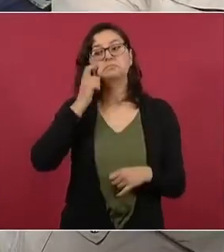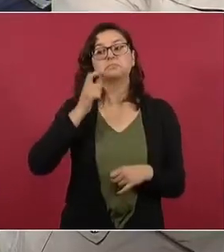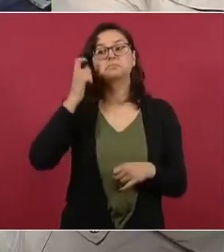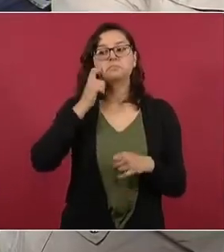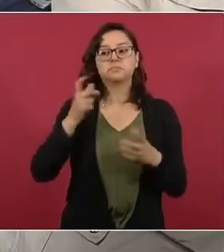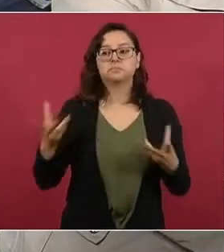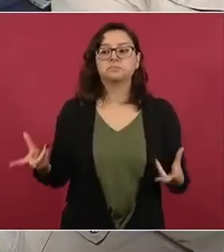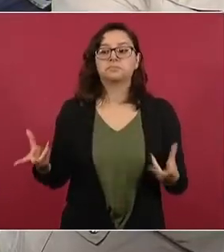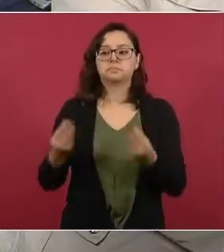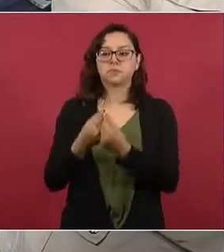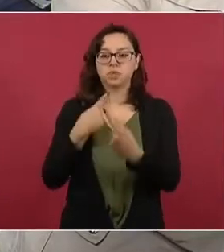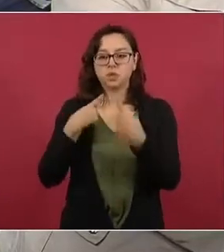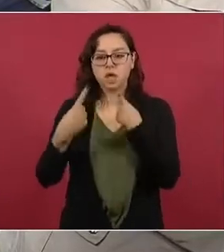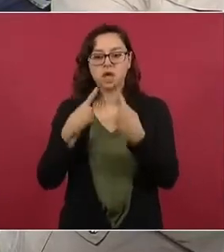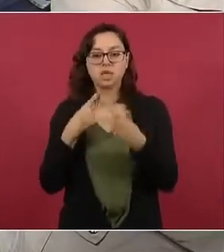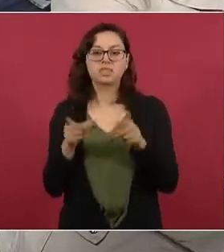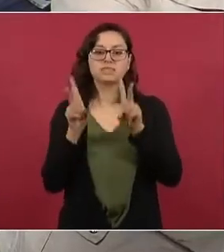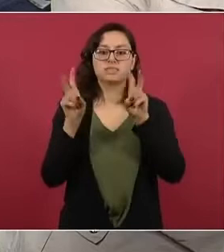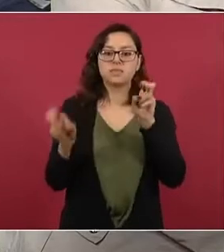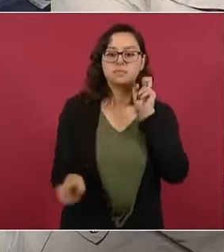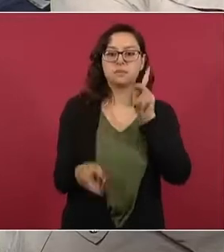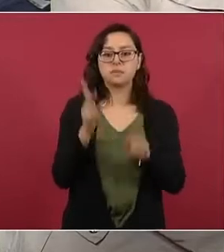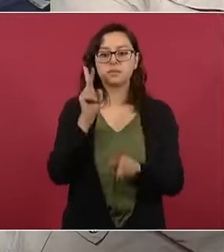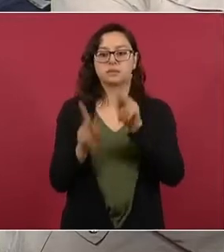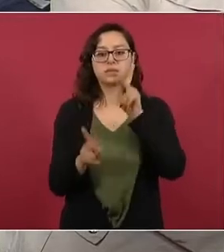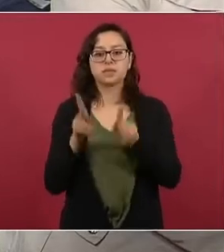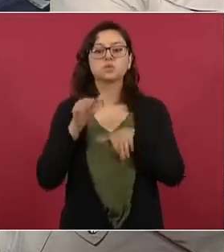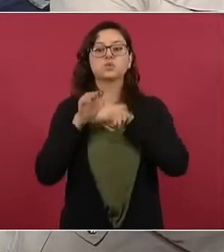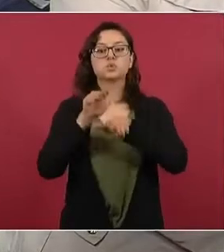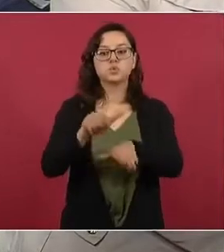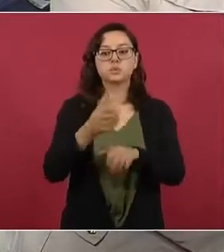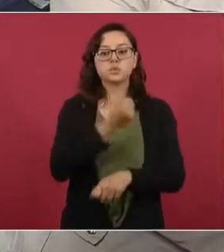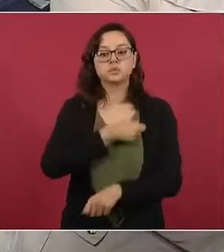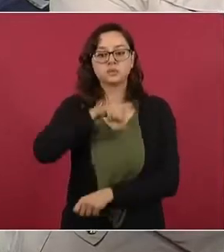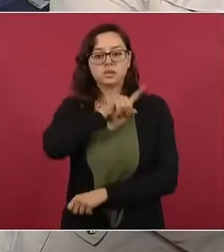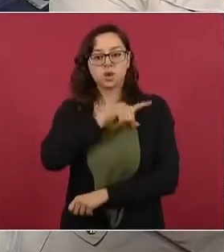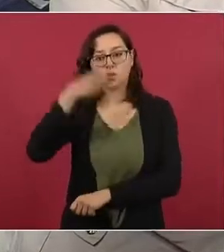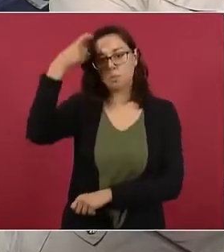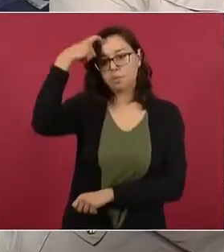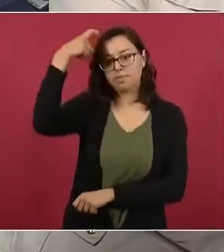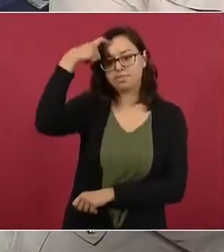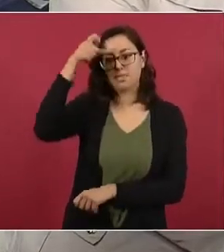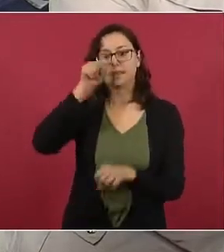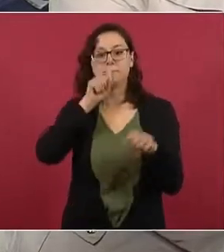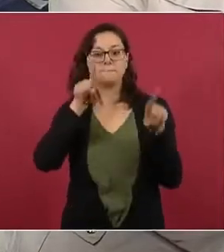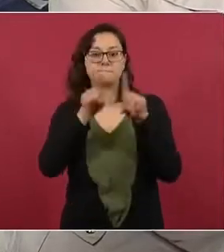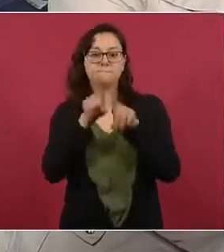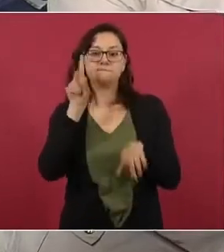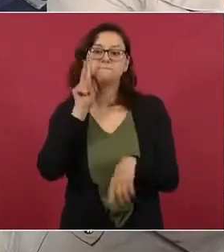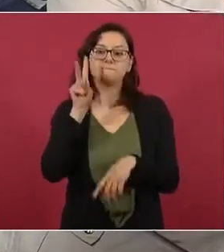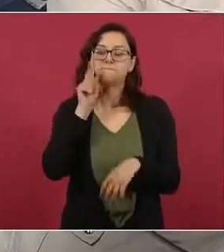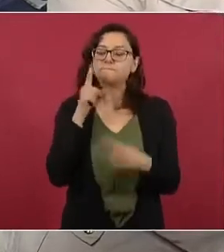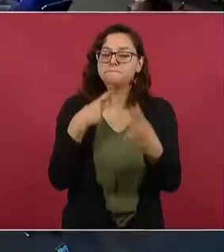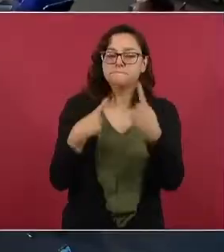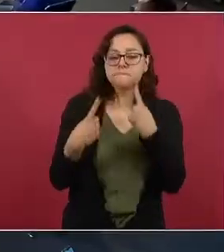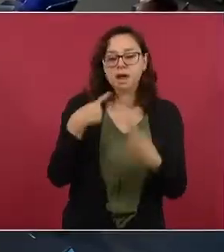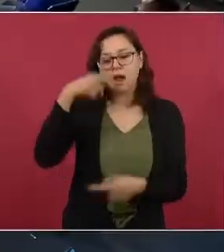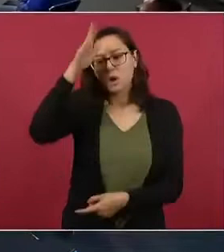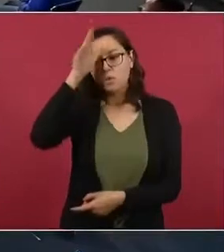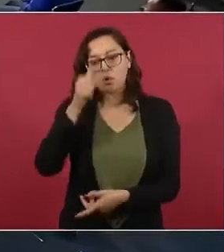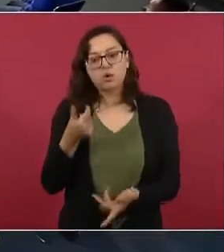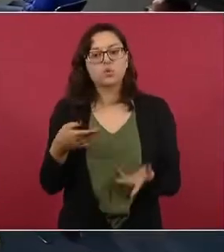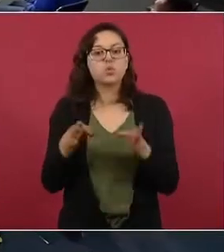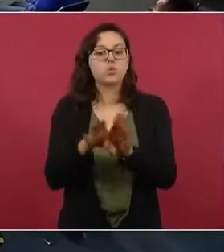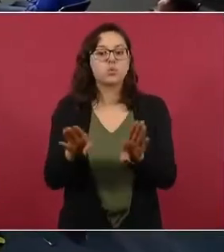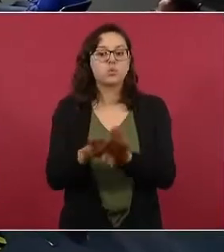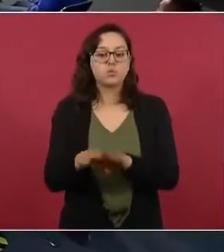salud mental y las adicciones. Me gustaría conocer a cuáles fueron los acuerdos que llegaron en particular y qué se va a hacer